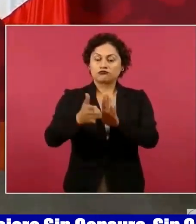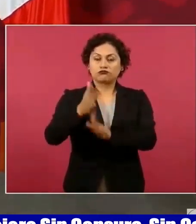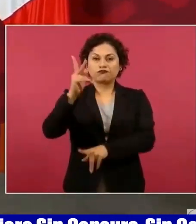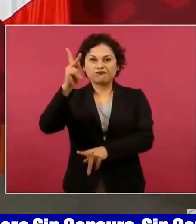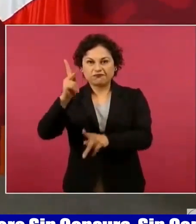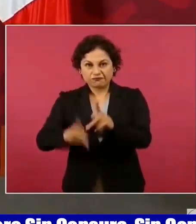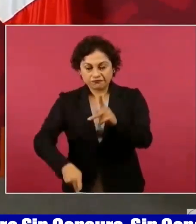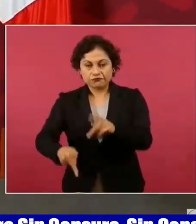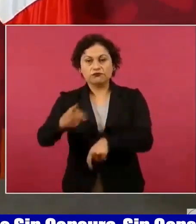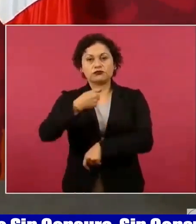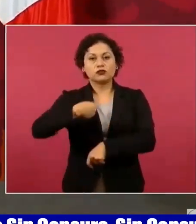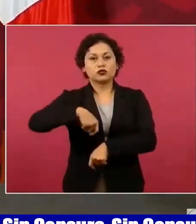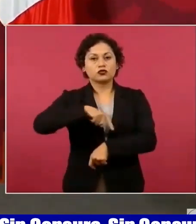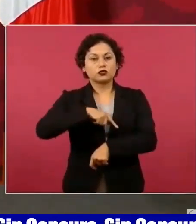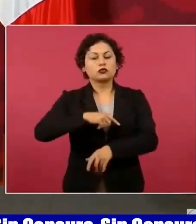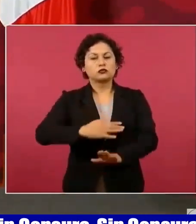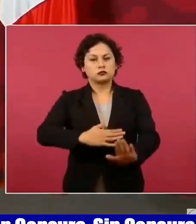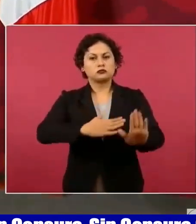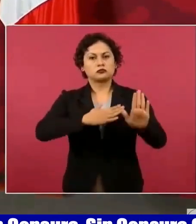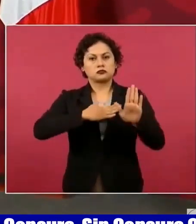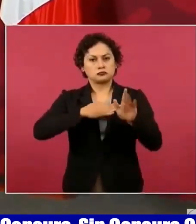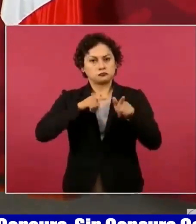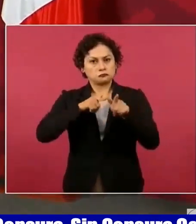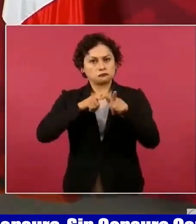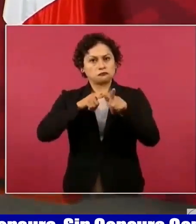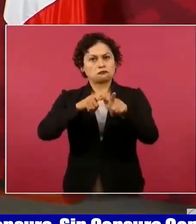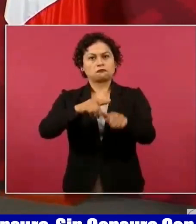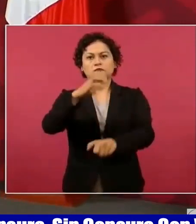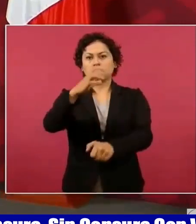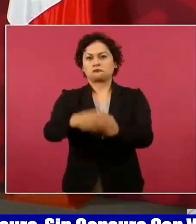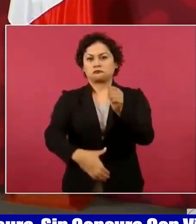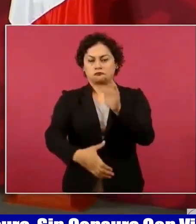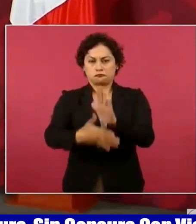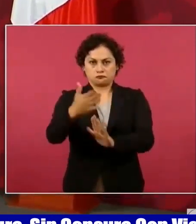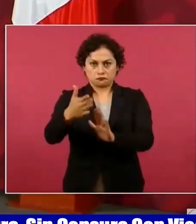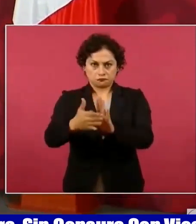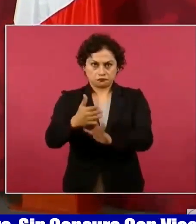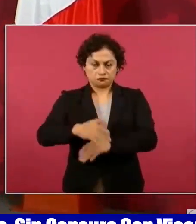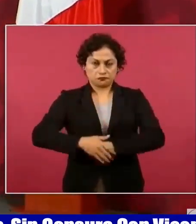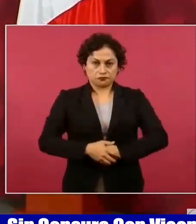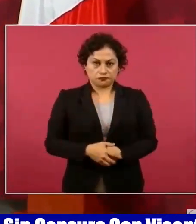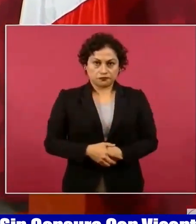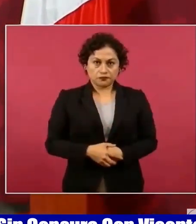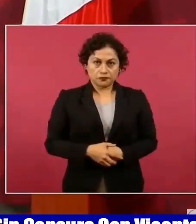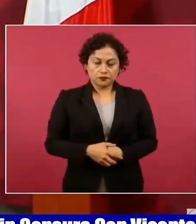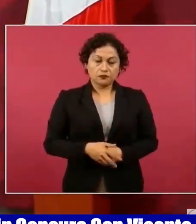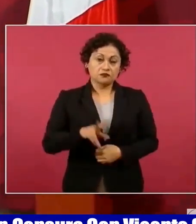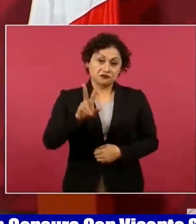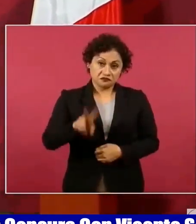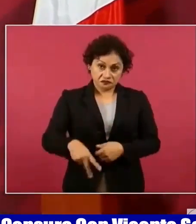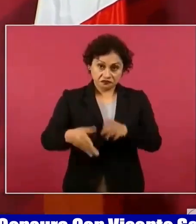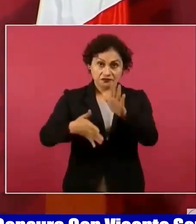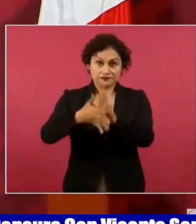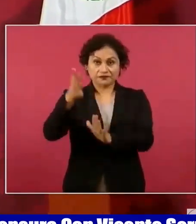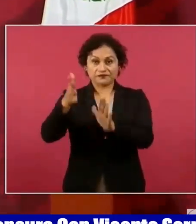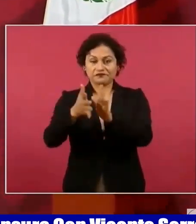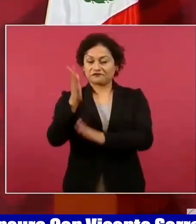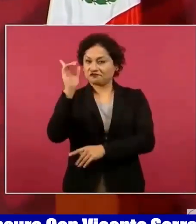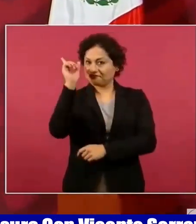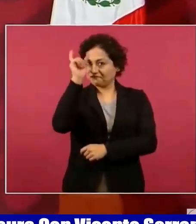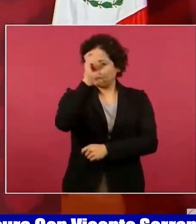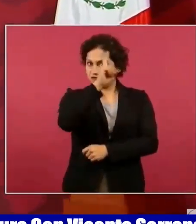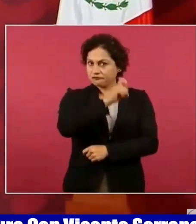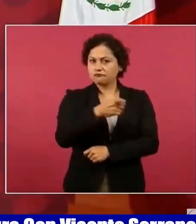que lo que se plantea en la mañanera es la verdad absoluta, pues no quieren convertir las mañaneras en un tribunal de